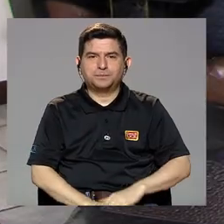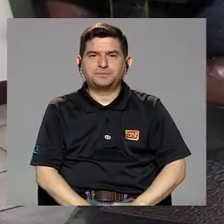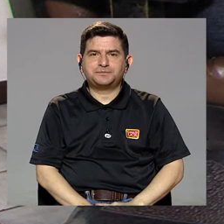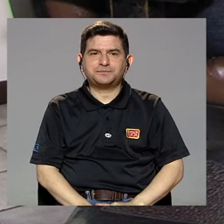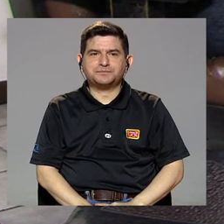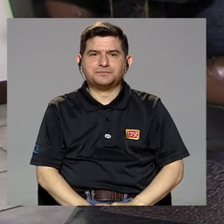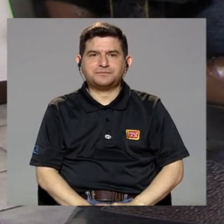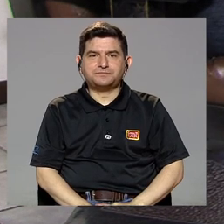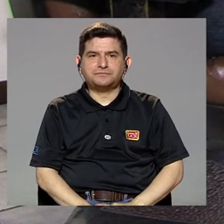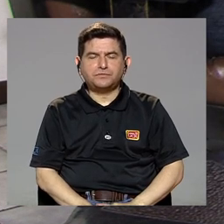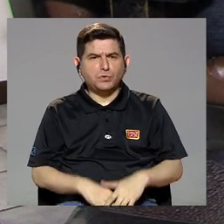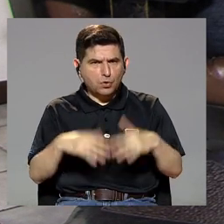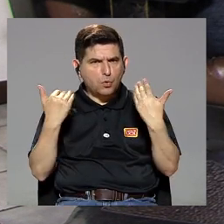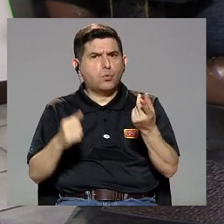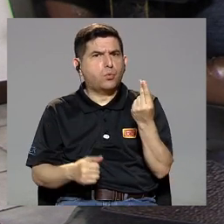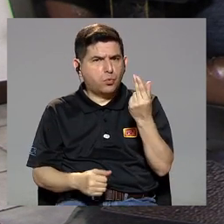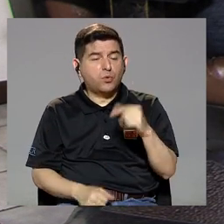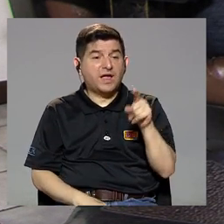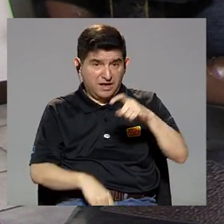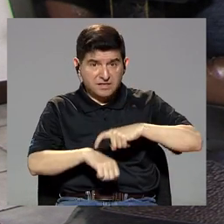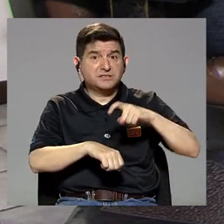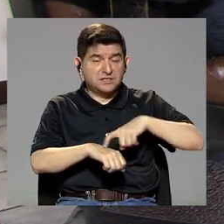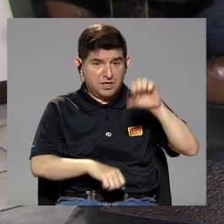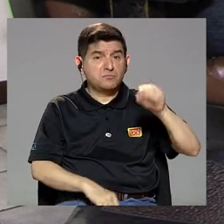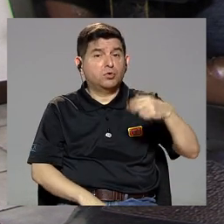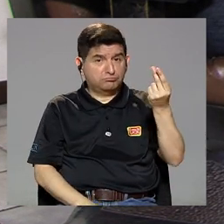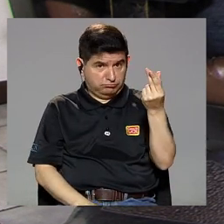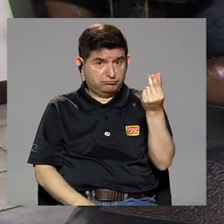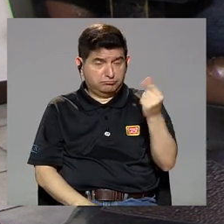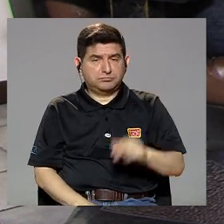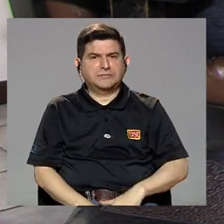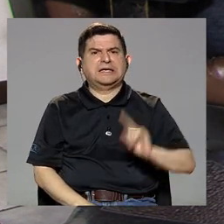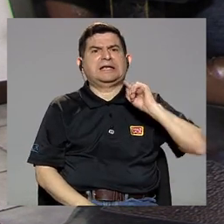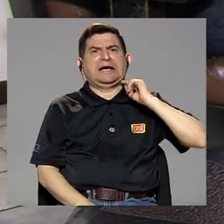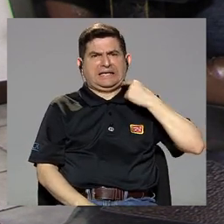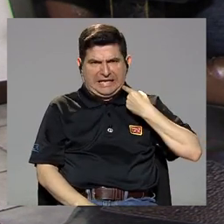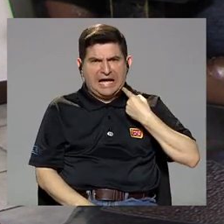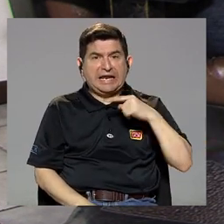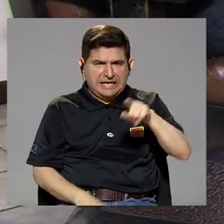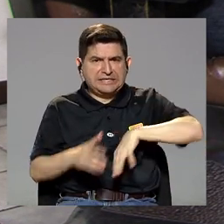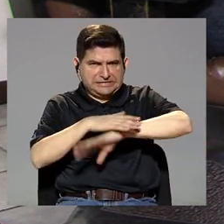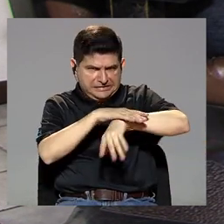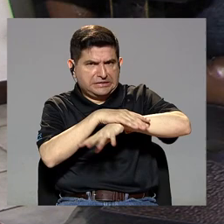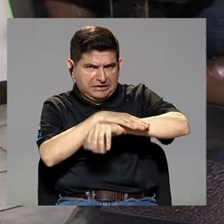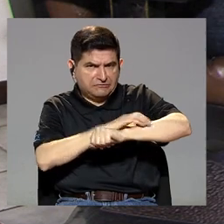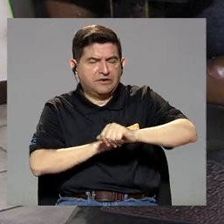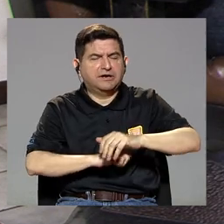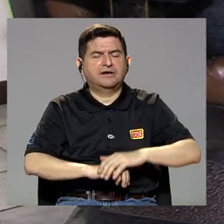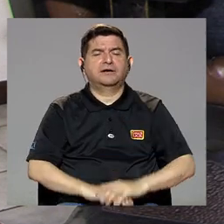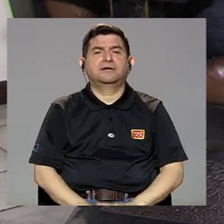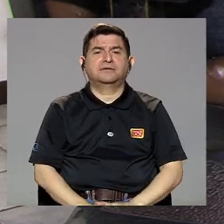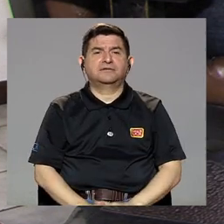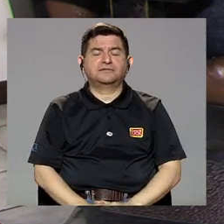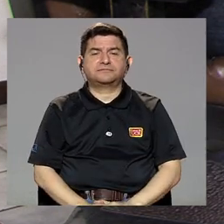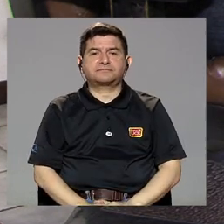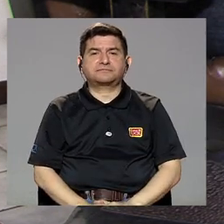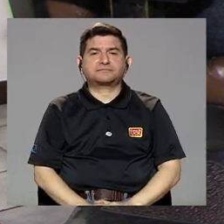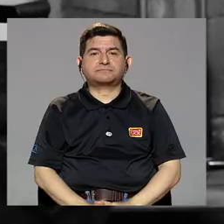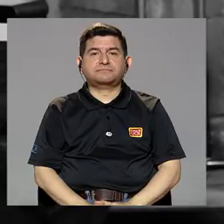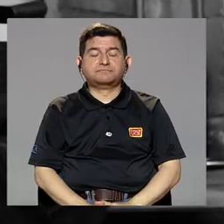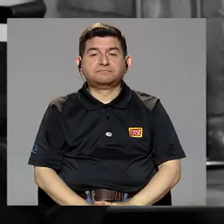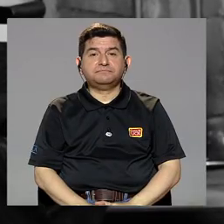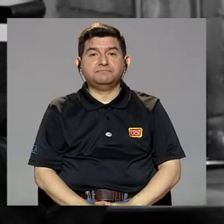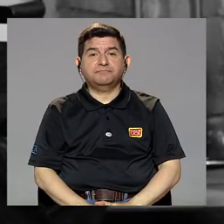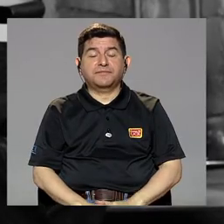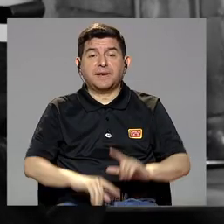mucha plata en aquel tiempo de la plata era caddie está la rifa pero en